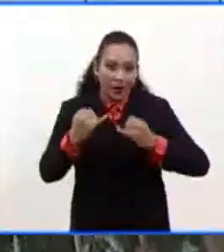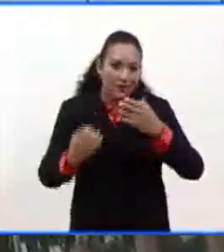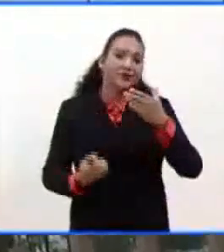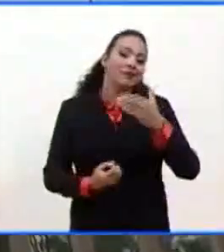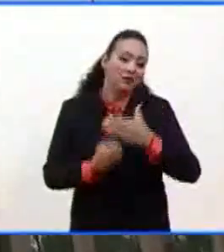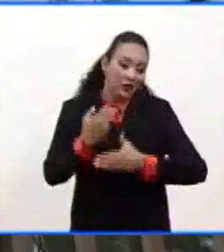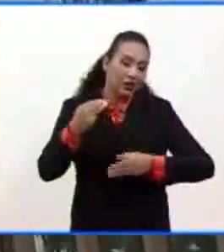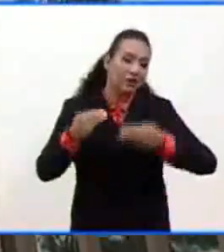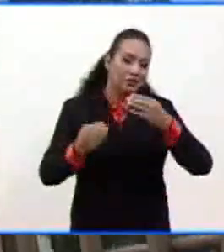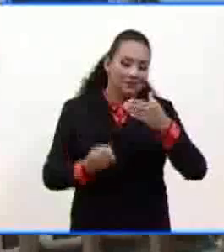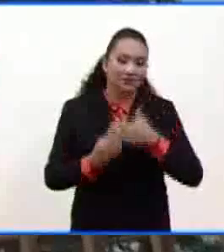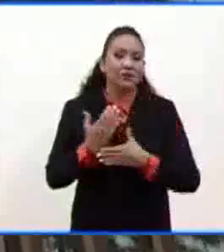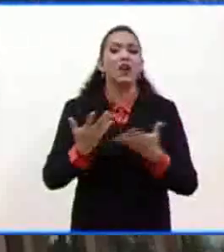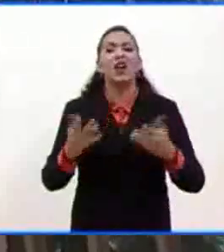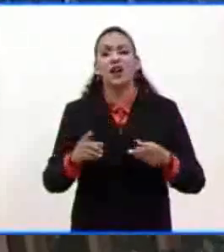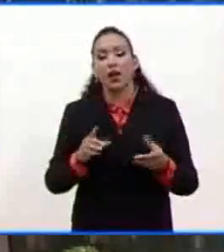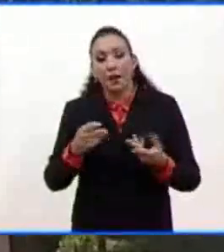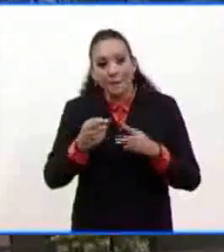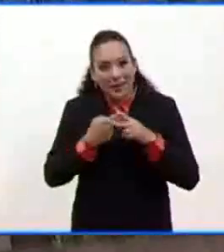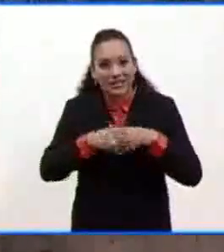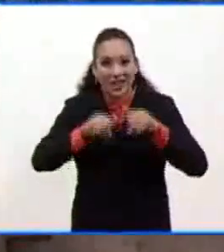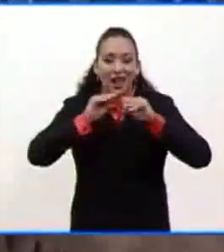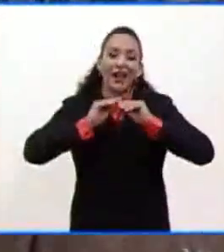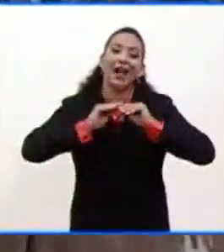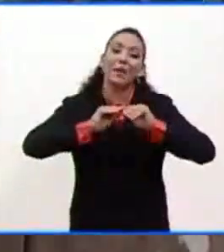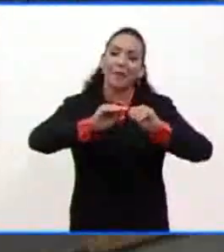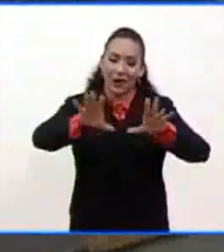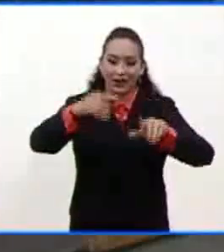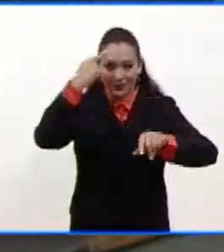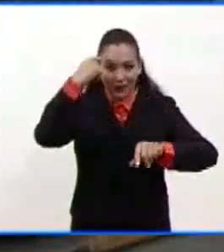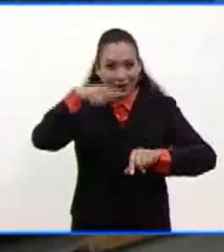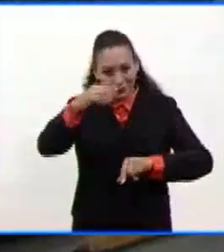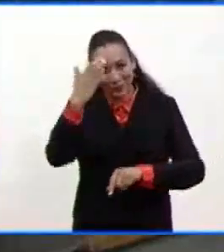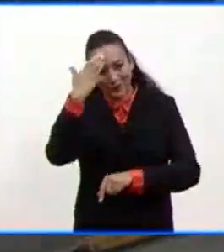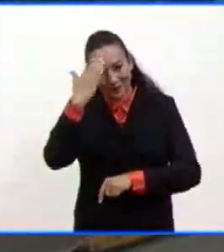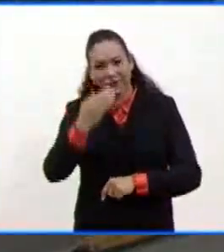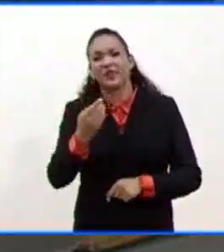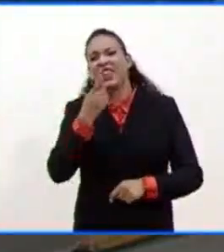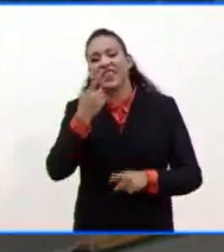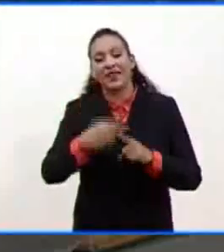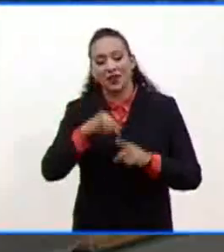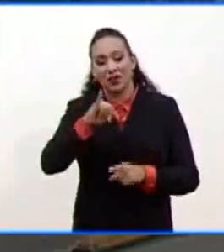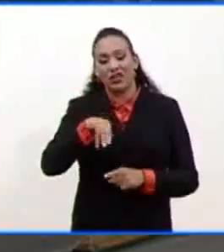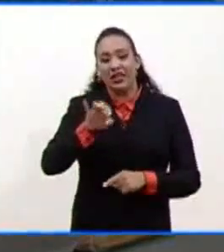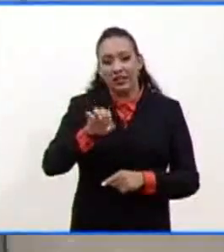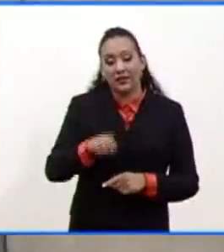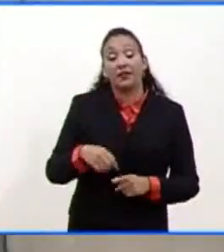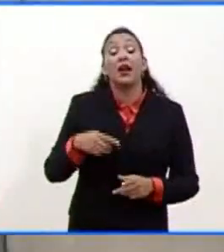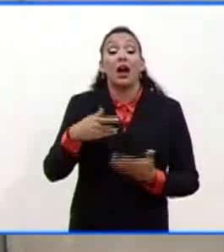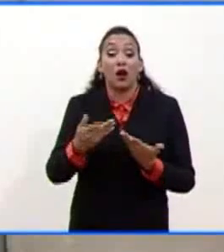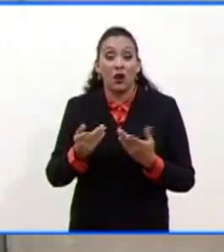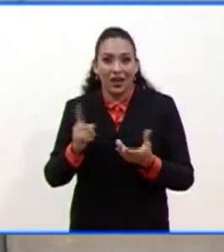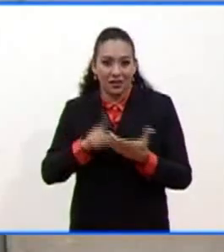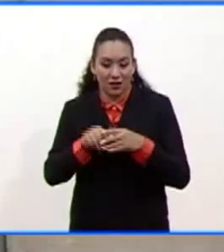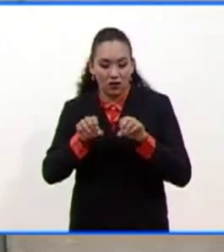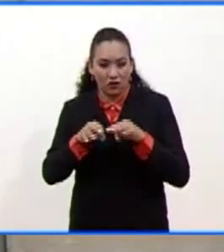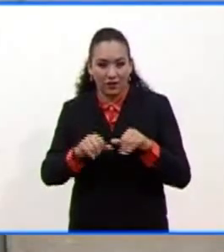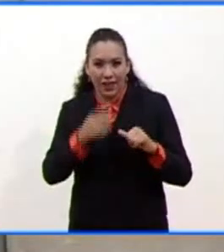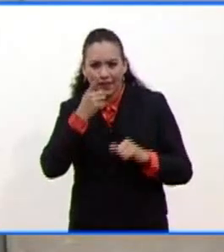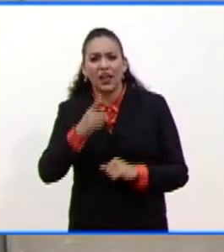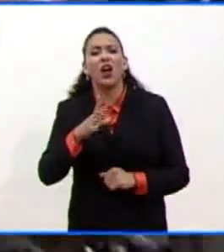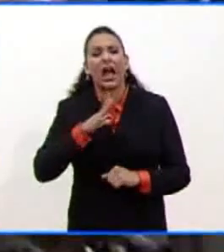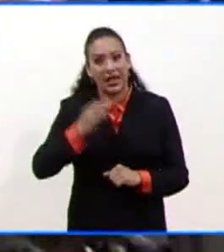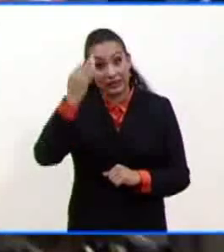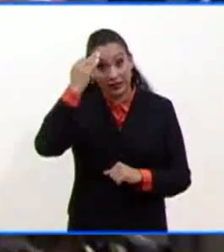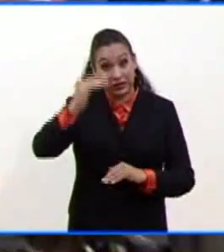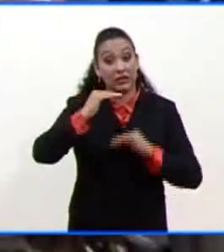Judicial llevarán a cabo sus campañas conforme a los criterios fijados por el INE. Asimismo, el Consejo General del INE aprobó los plazos